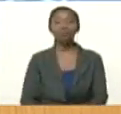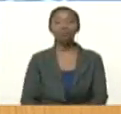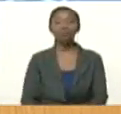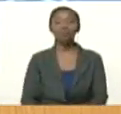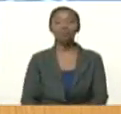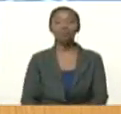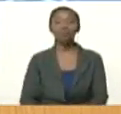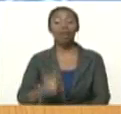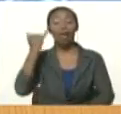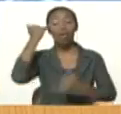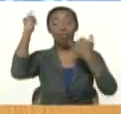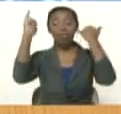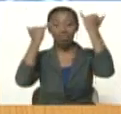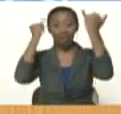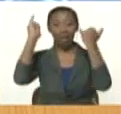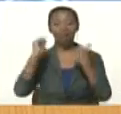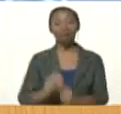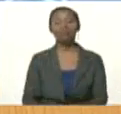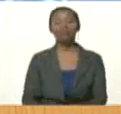ideas,